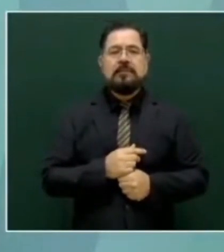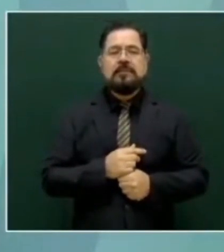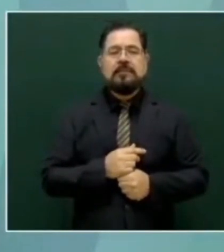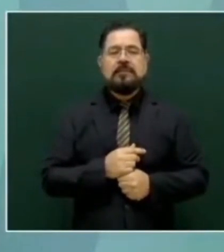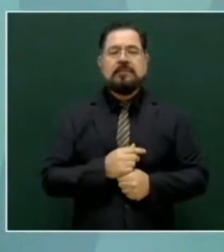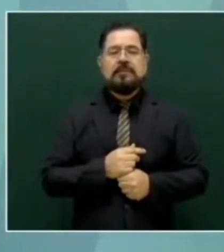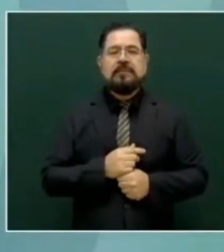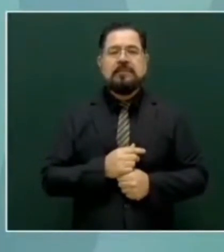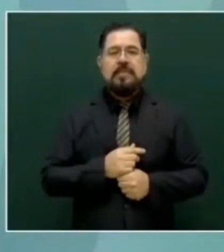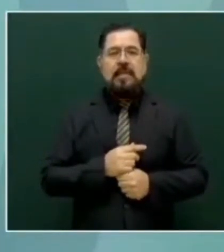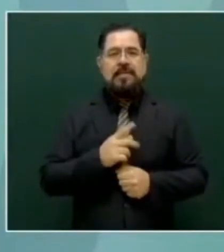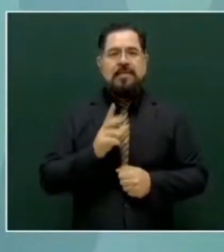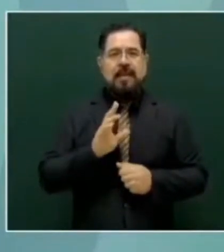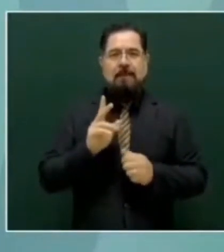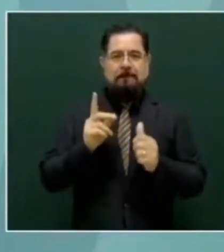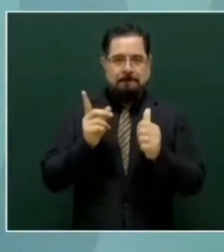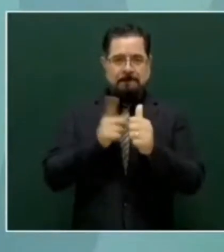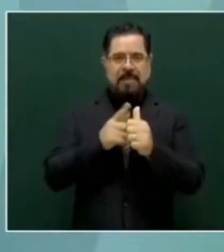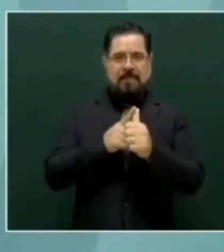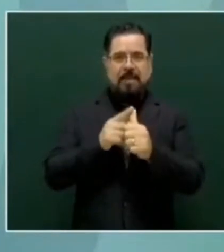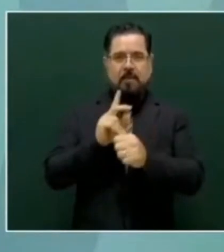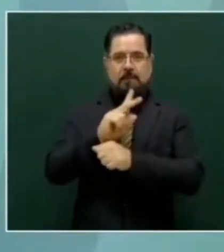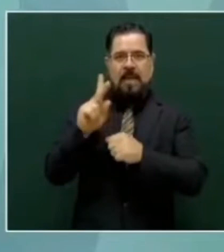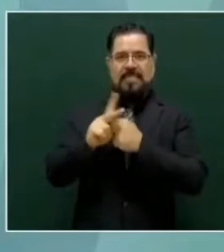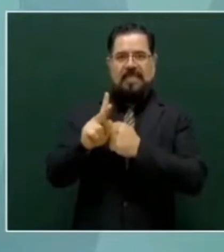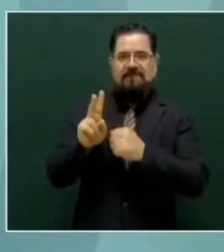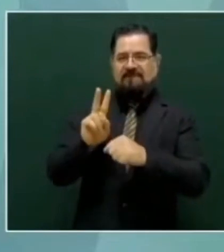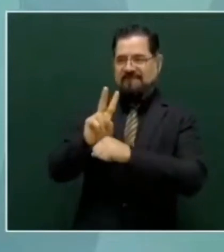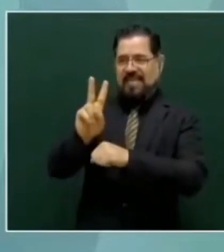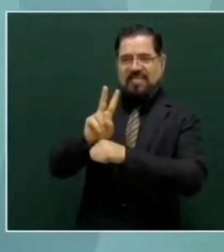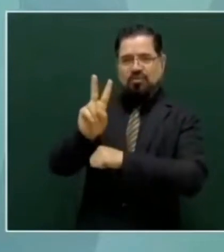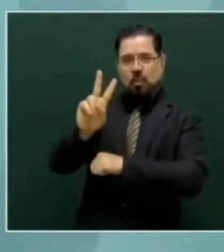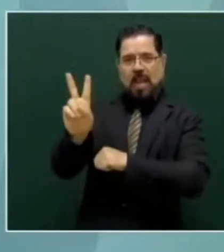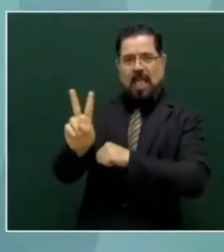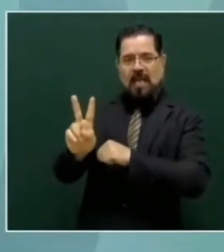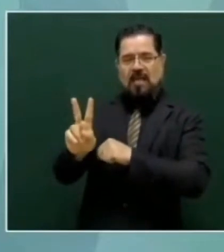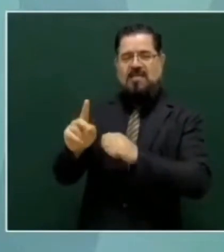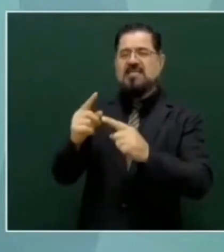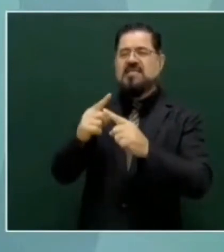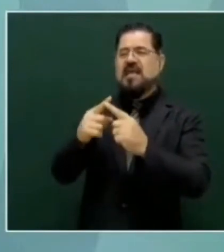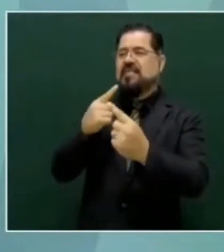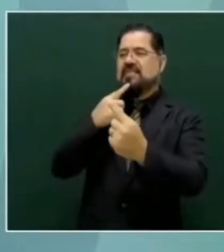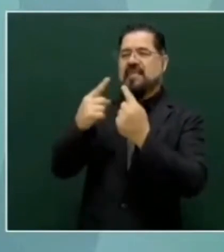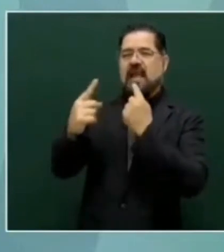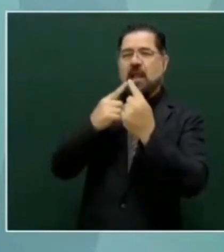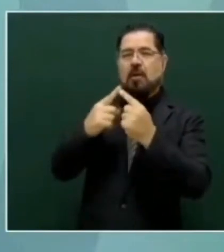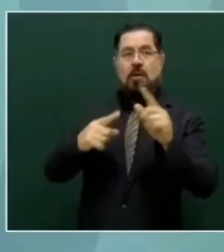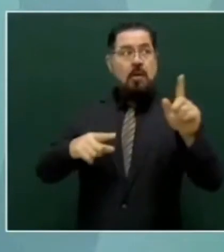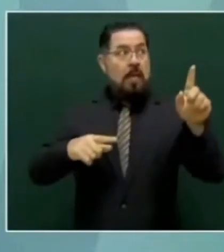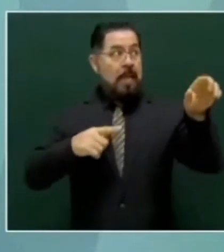con Venezuela, un diálogo entre el gobierno